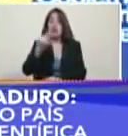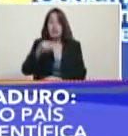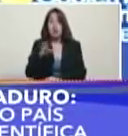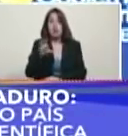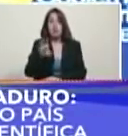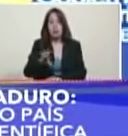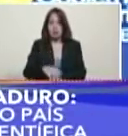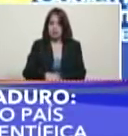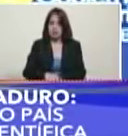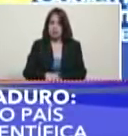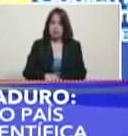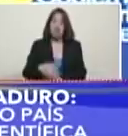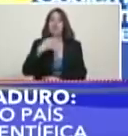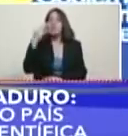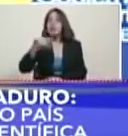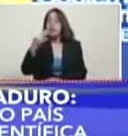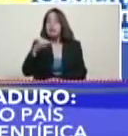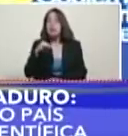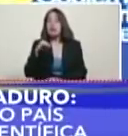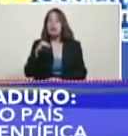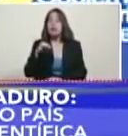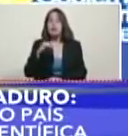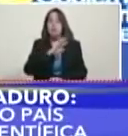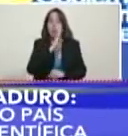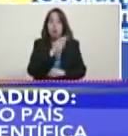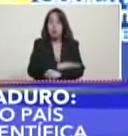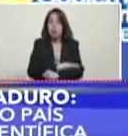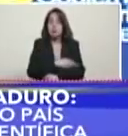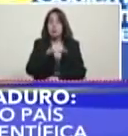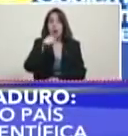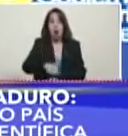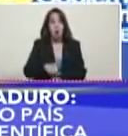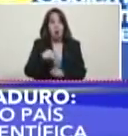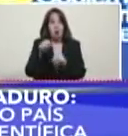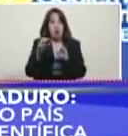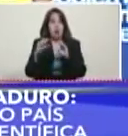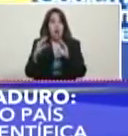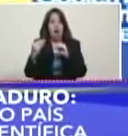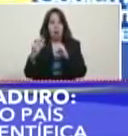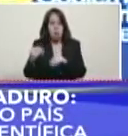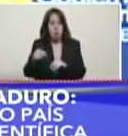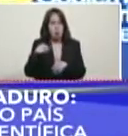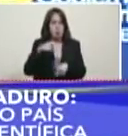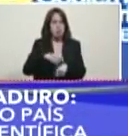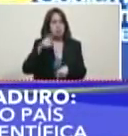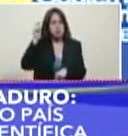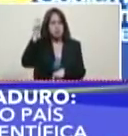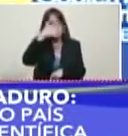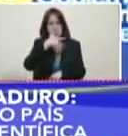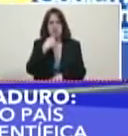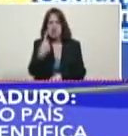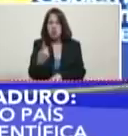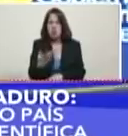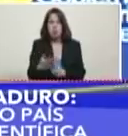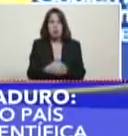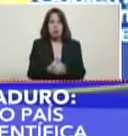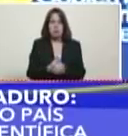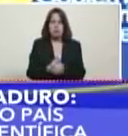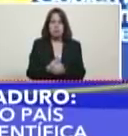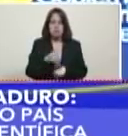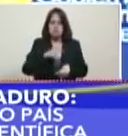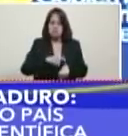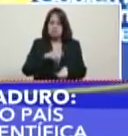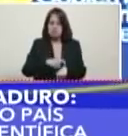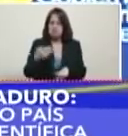país, a la Venezuela potencia. Hoy él habló, hace un rato habló, en un